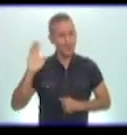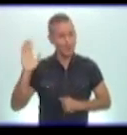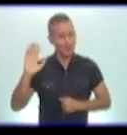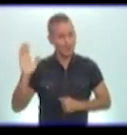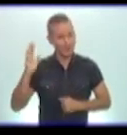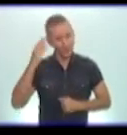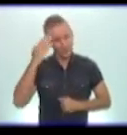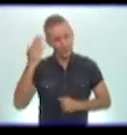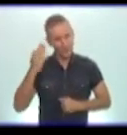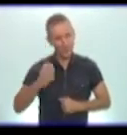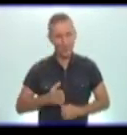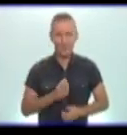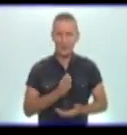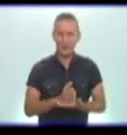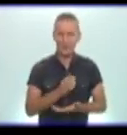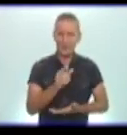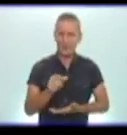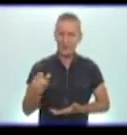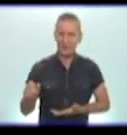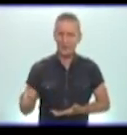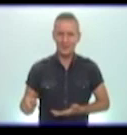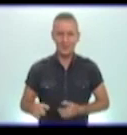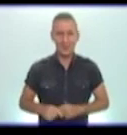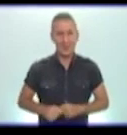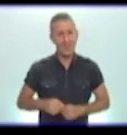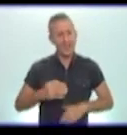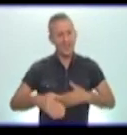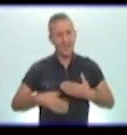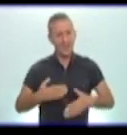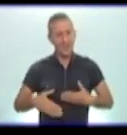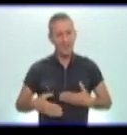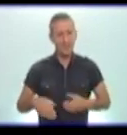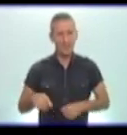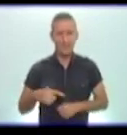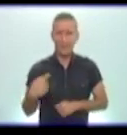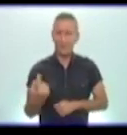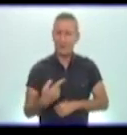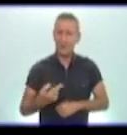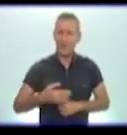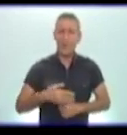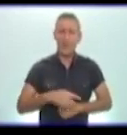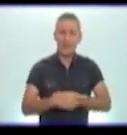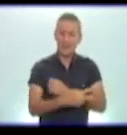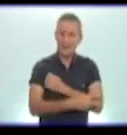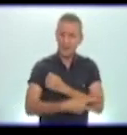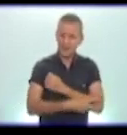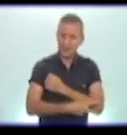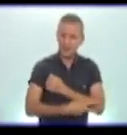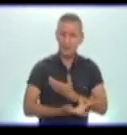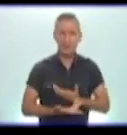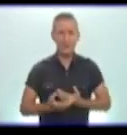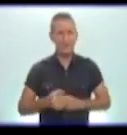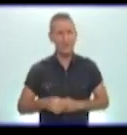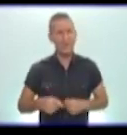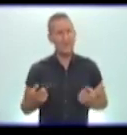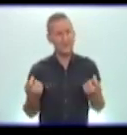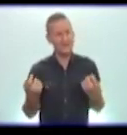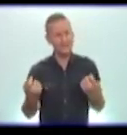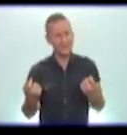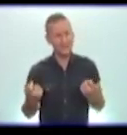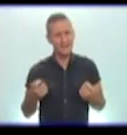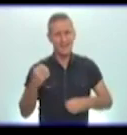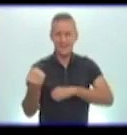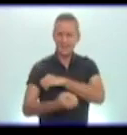Pioneros, como todos sabemos, la situación por la que atraviesa nuestro país con el COVID-19, tenemos la necesidad de convertir nuestras casas